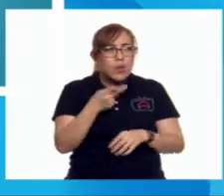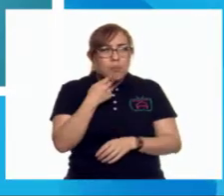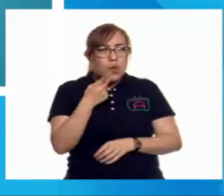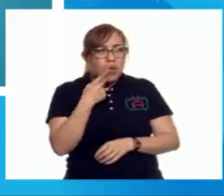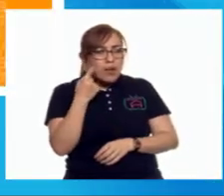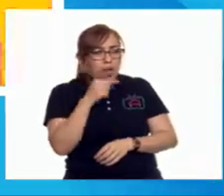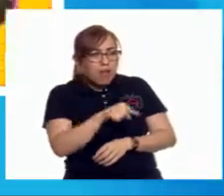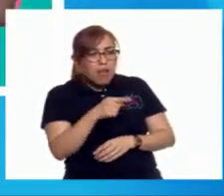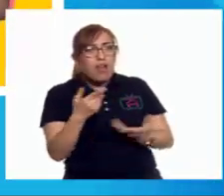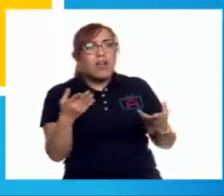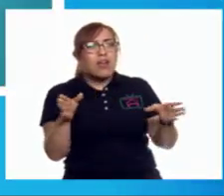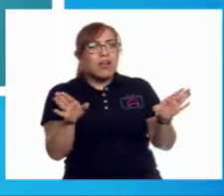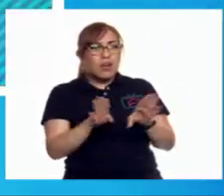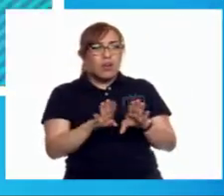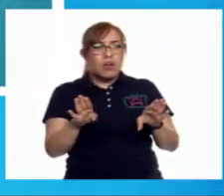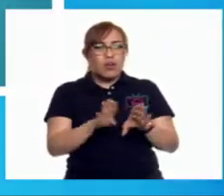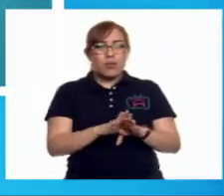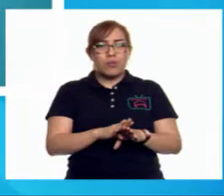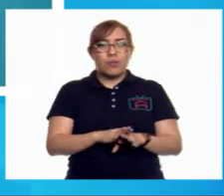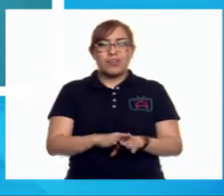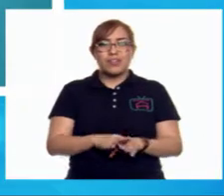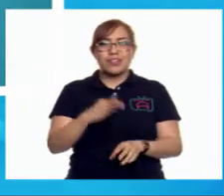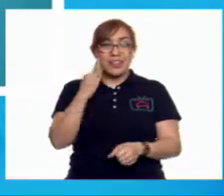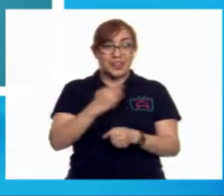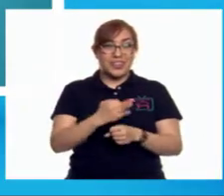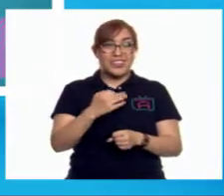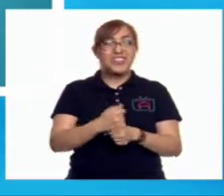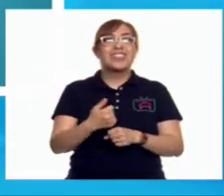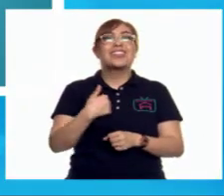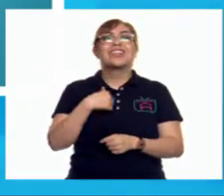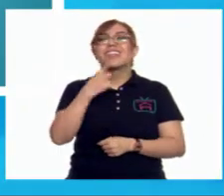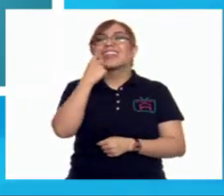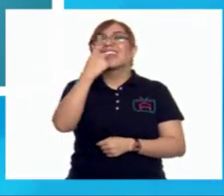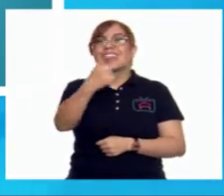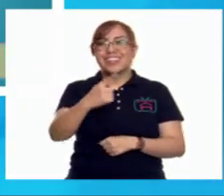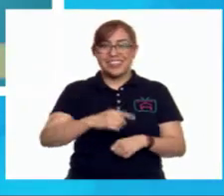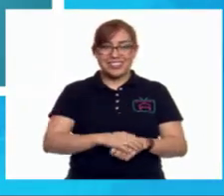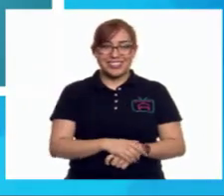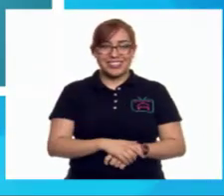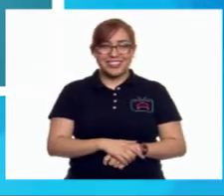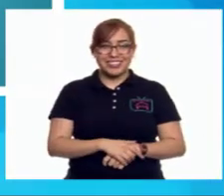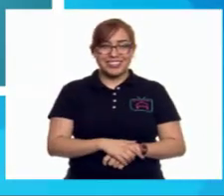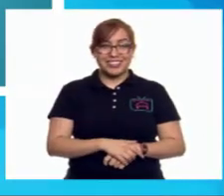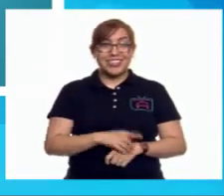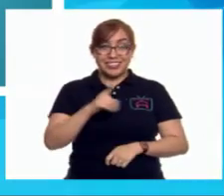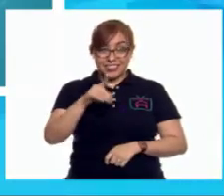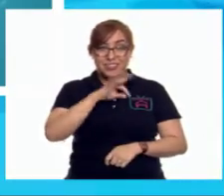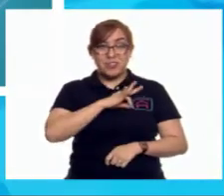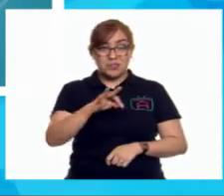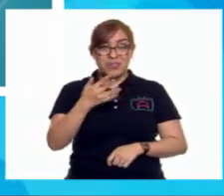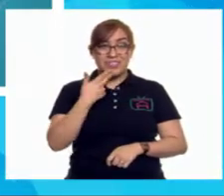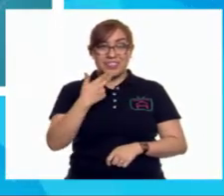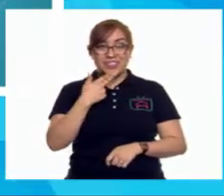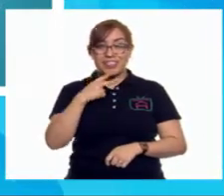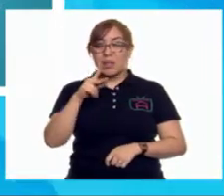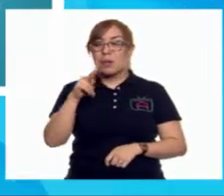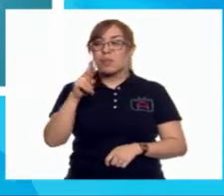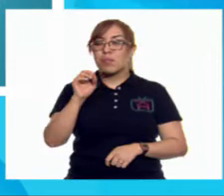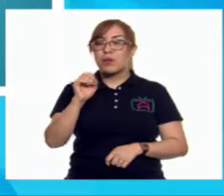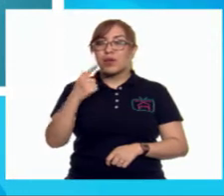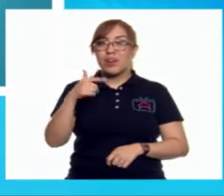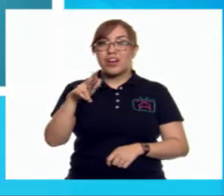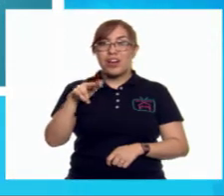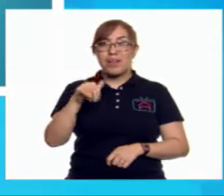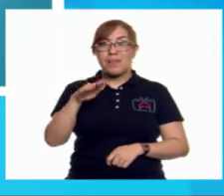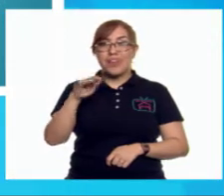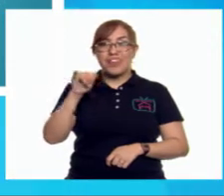tus instrucciones? Te daré una pista. Esto es posible gracias a la programación. Las computadoras y